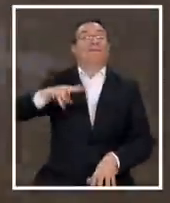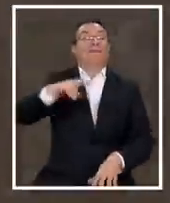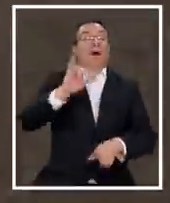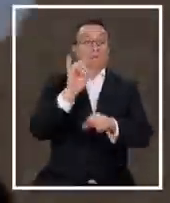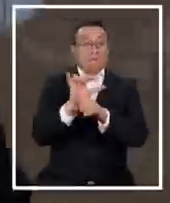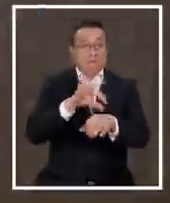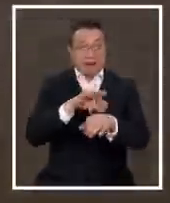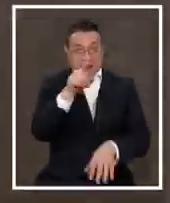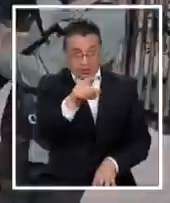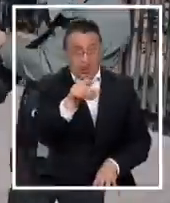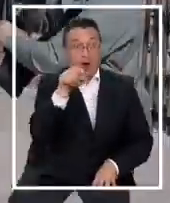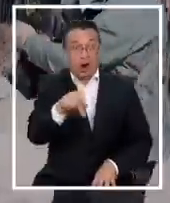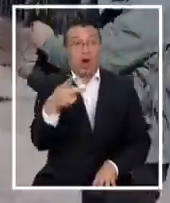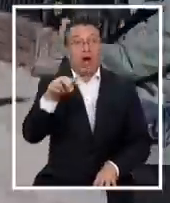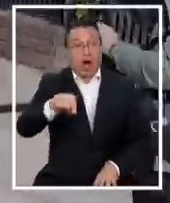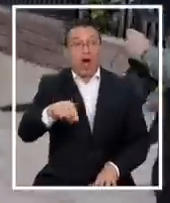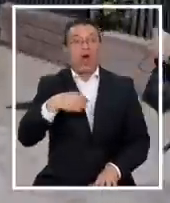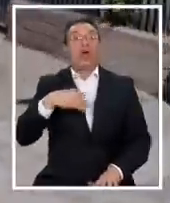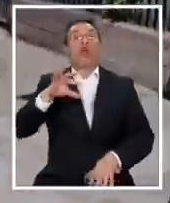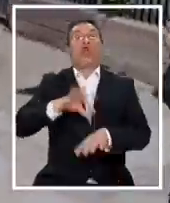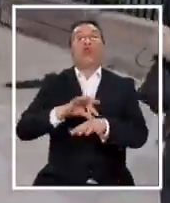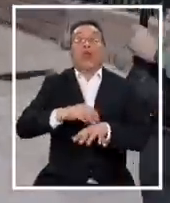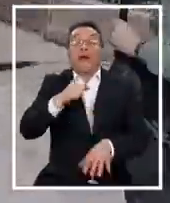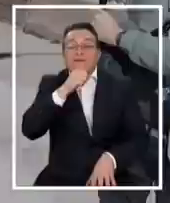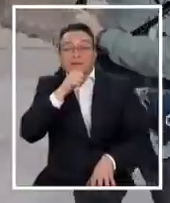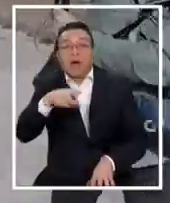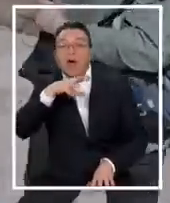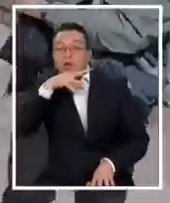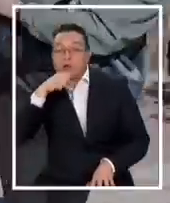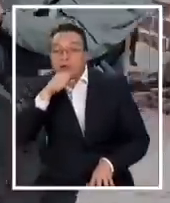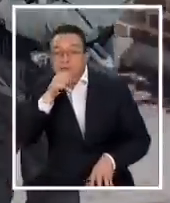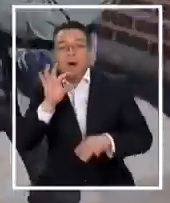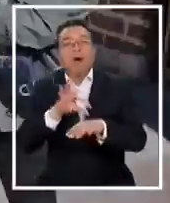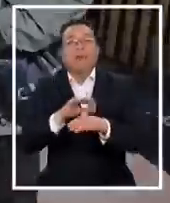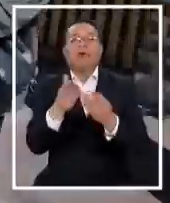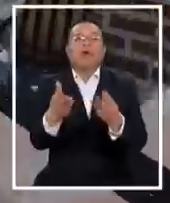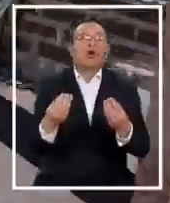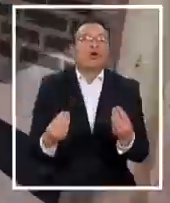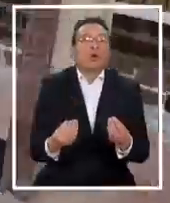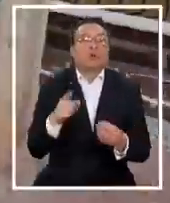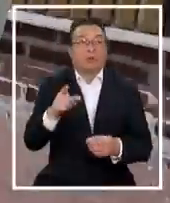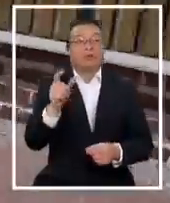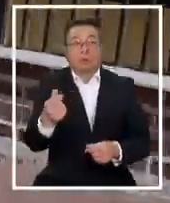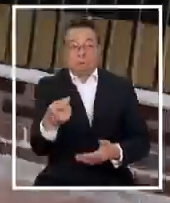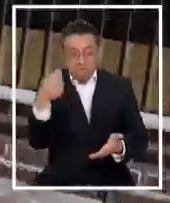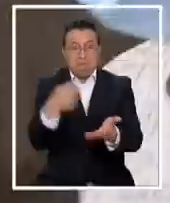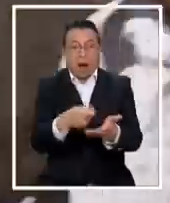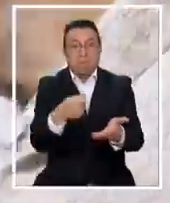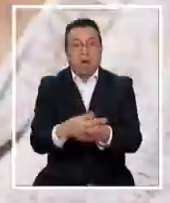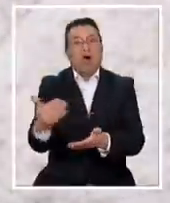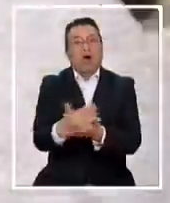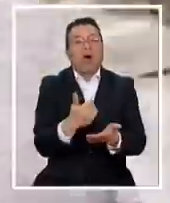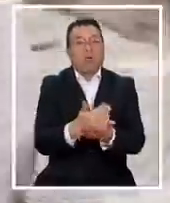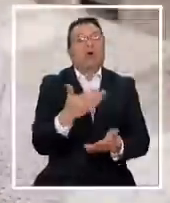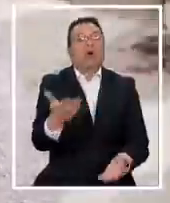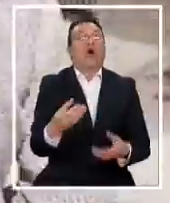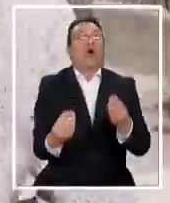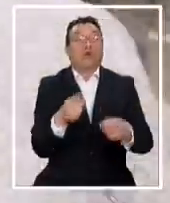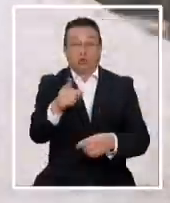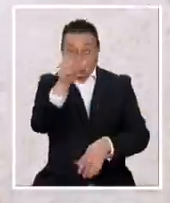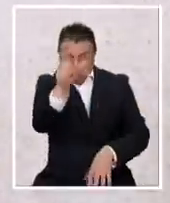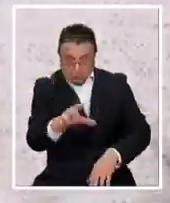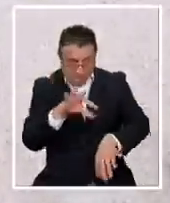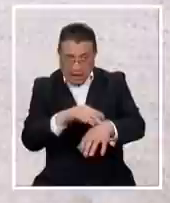médico. Ahora se hace pasar por geriatra y atiende a adultos mayores a los cuales les cobra por su consulta médica y usted no es